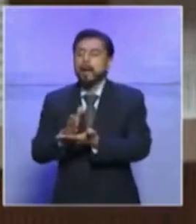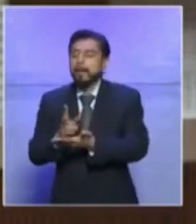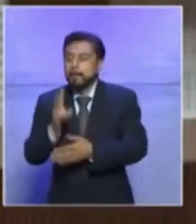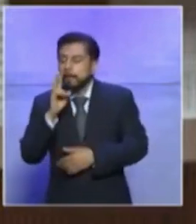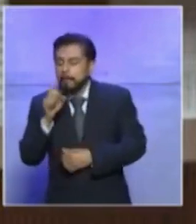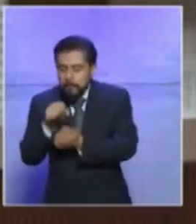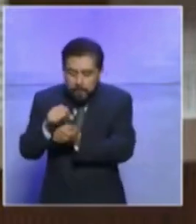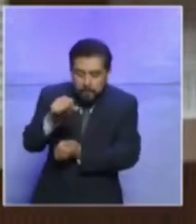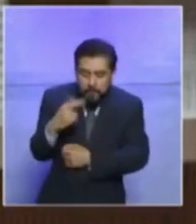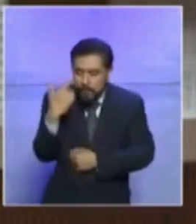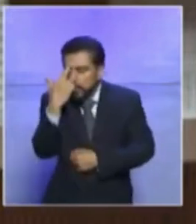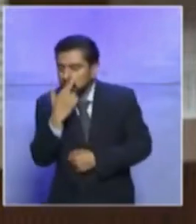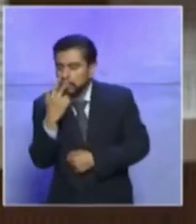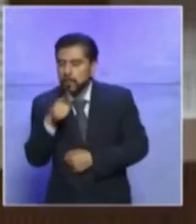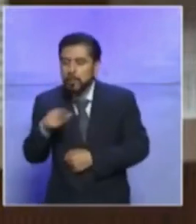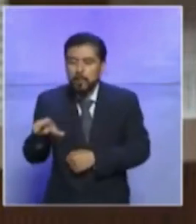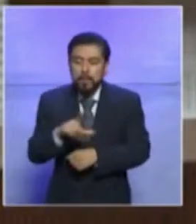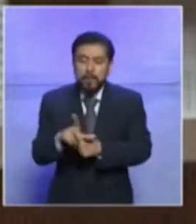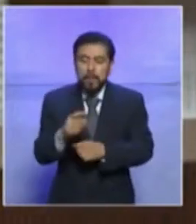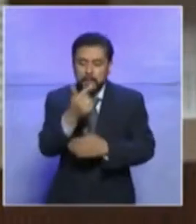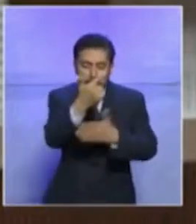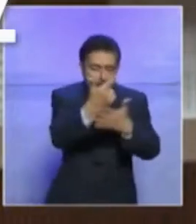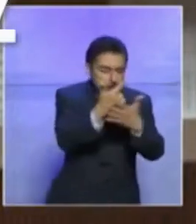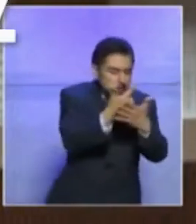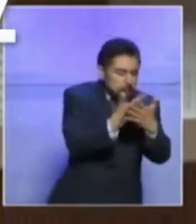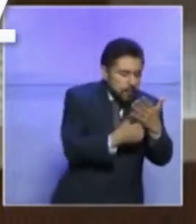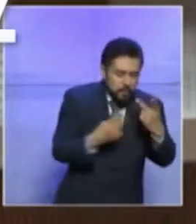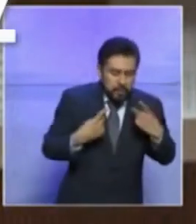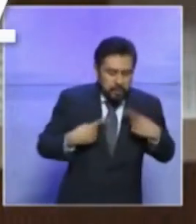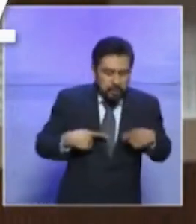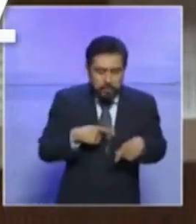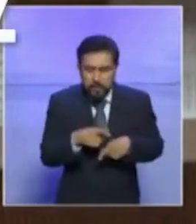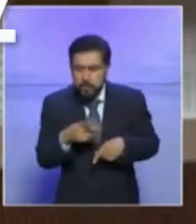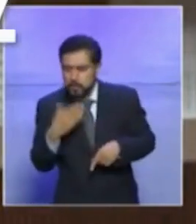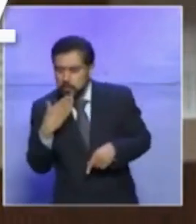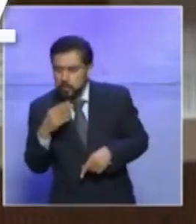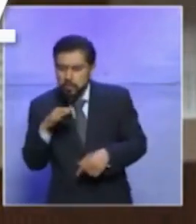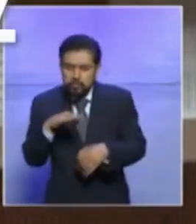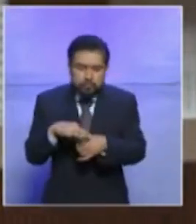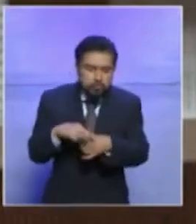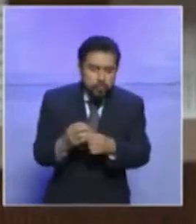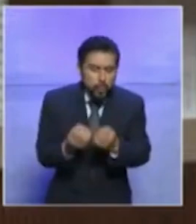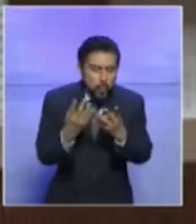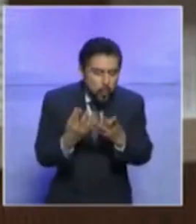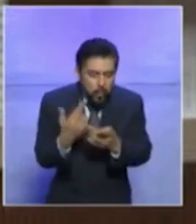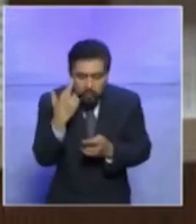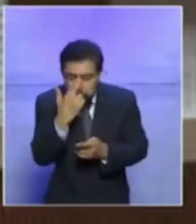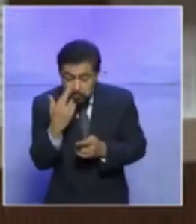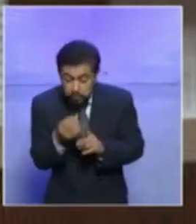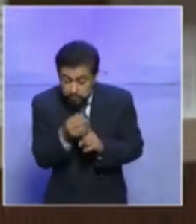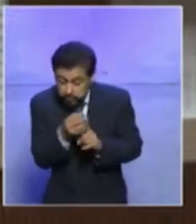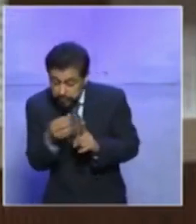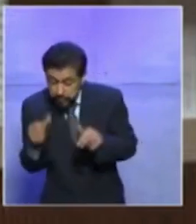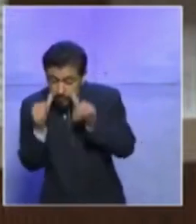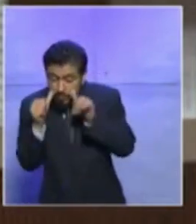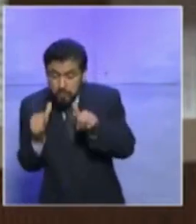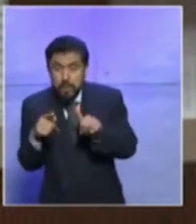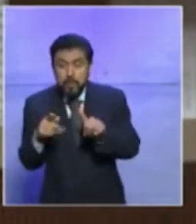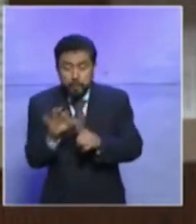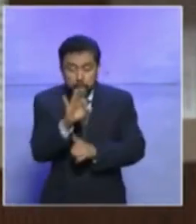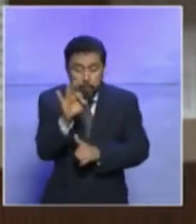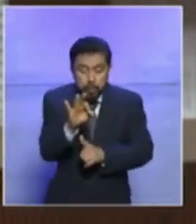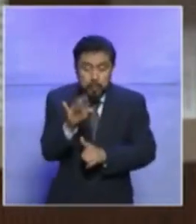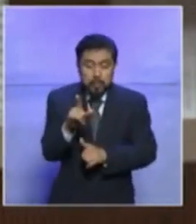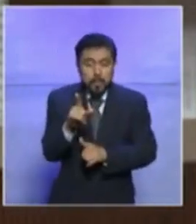de participación ciudadana registrado en el proceso hace inobjetable su validez y el porcentaje con el que se marcan